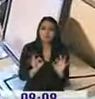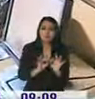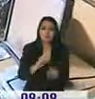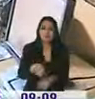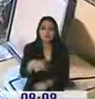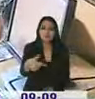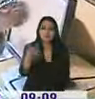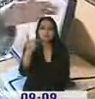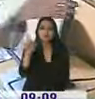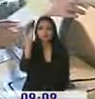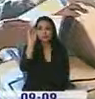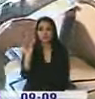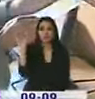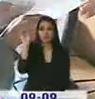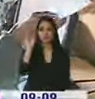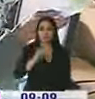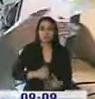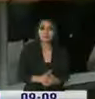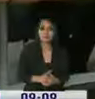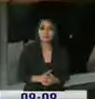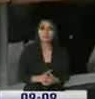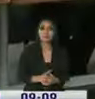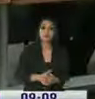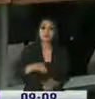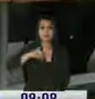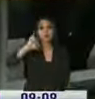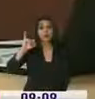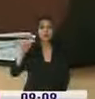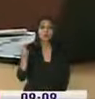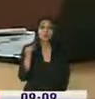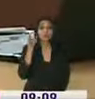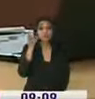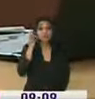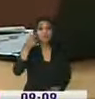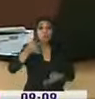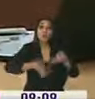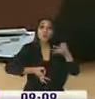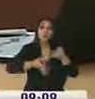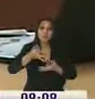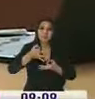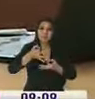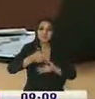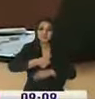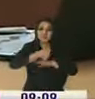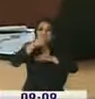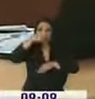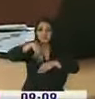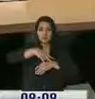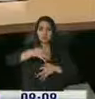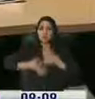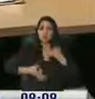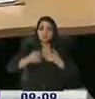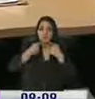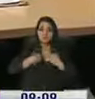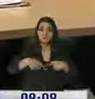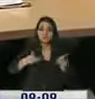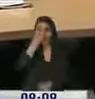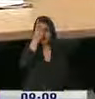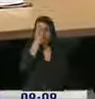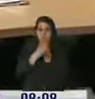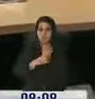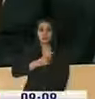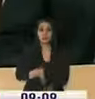de octubre. Así lo dictaminó este jueves la conjueza de la Corte Nacional de Justicia, Magaly Soledispa, tras el pedido